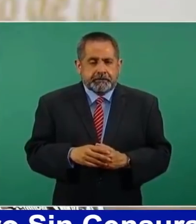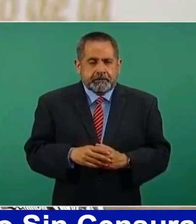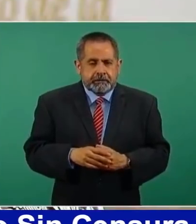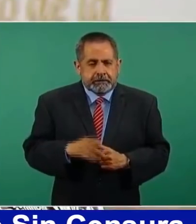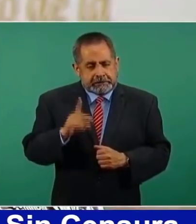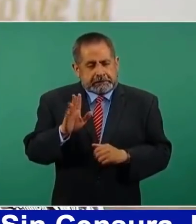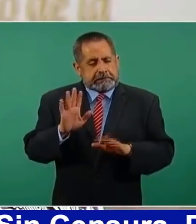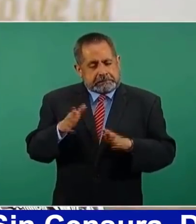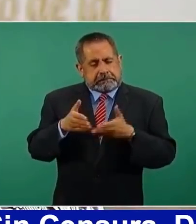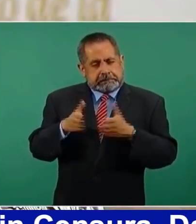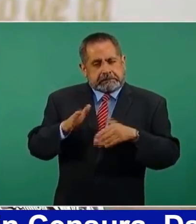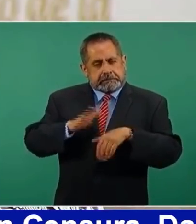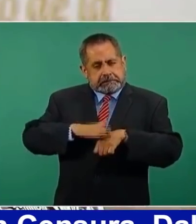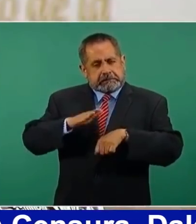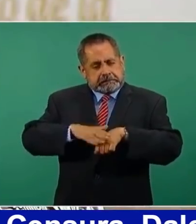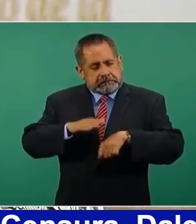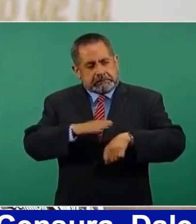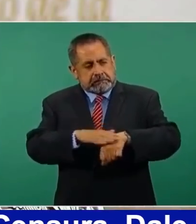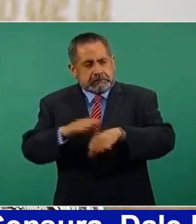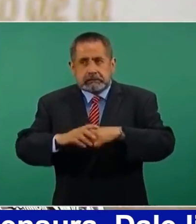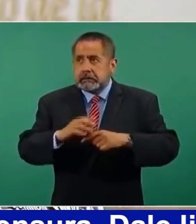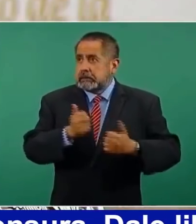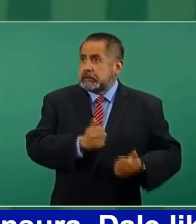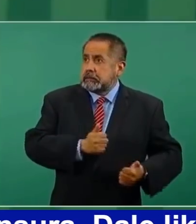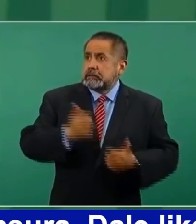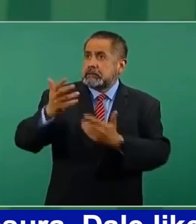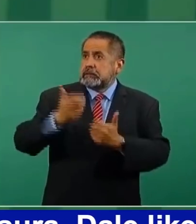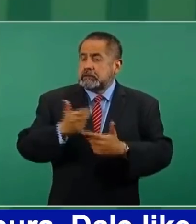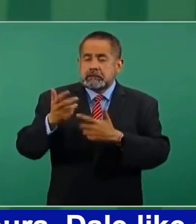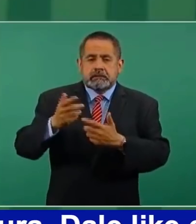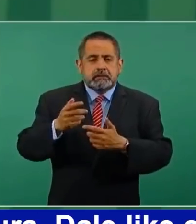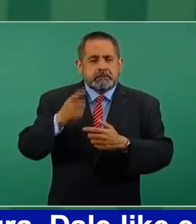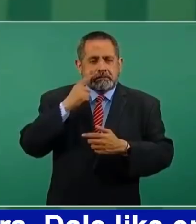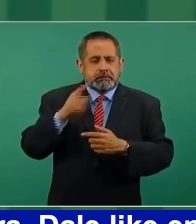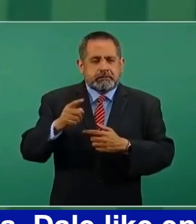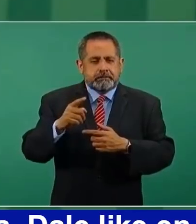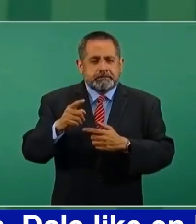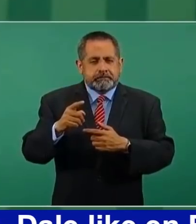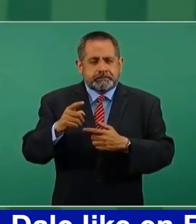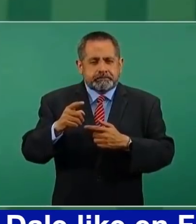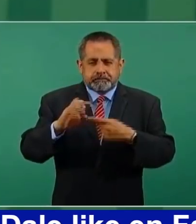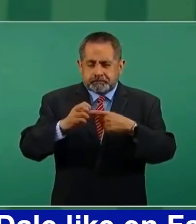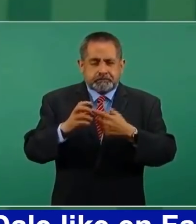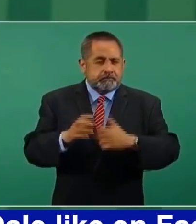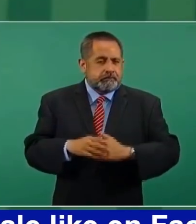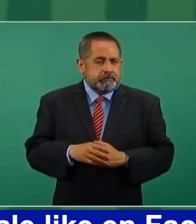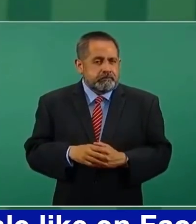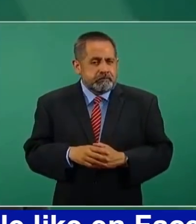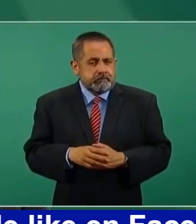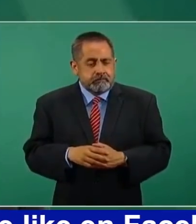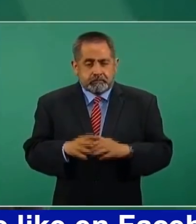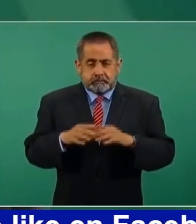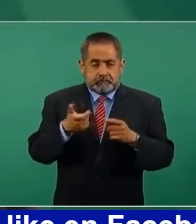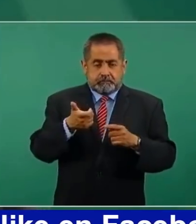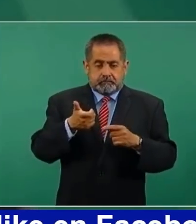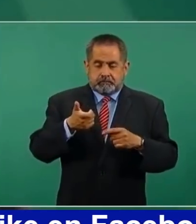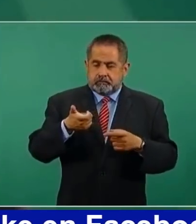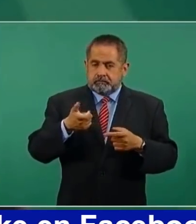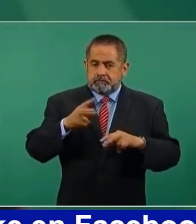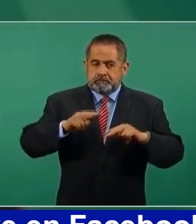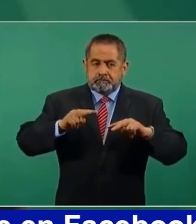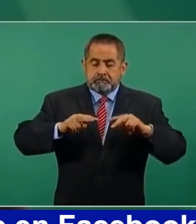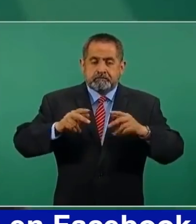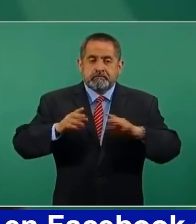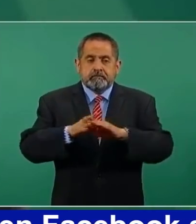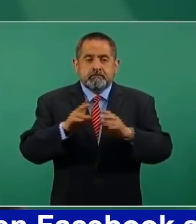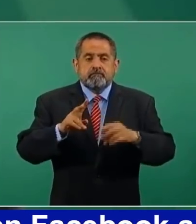abriendo para importar frijol y controlar el precio, porque se estaba